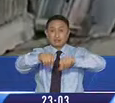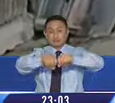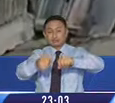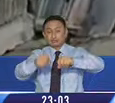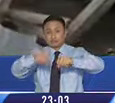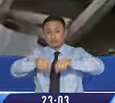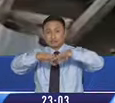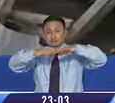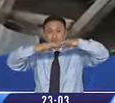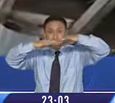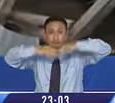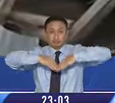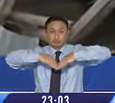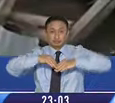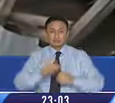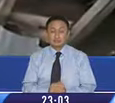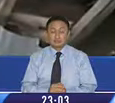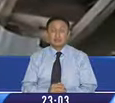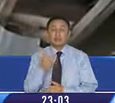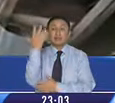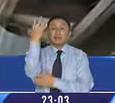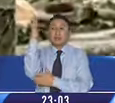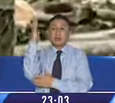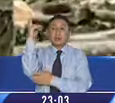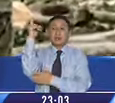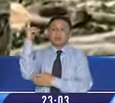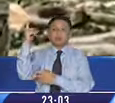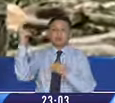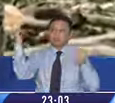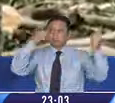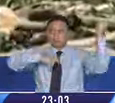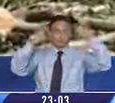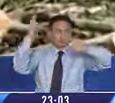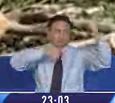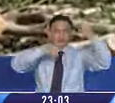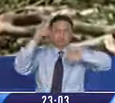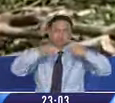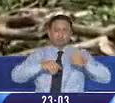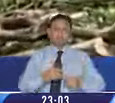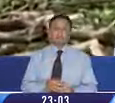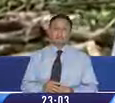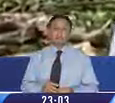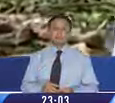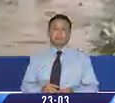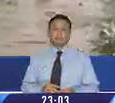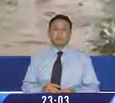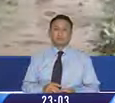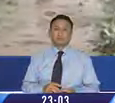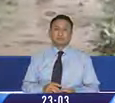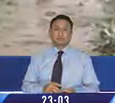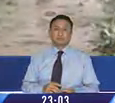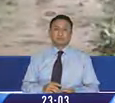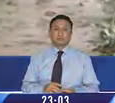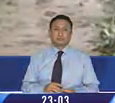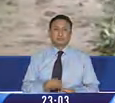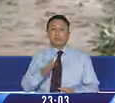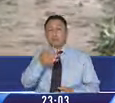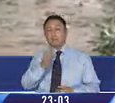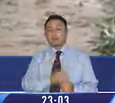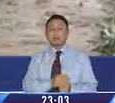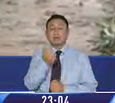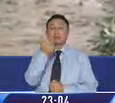o hundieron y cientos de árboles y postes de energía eléctrica fueron arrancados del suelo. Se estima que al